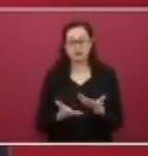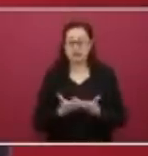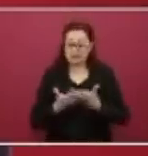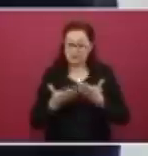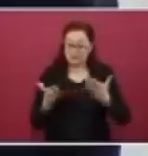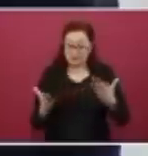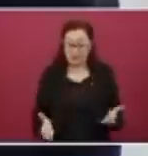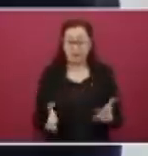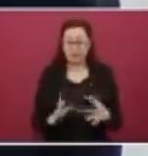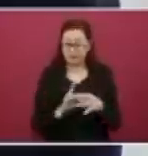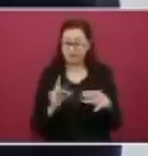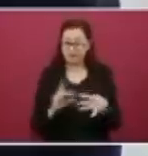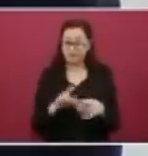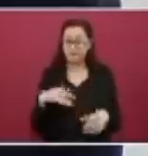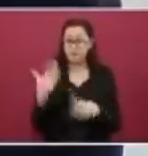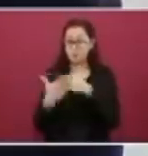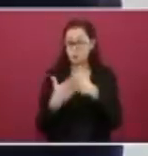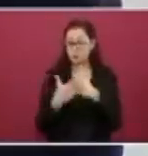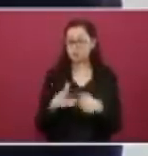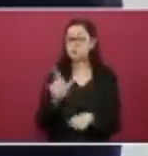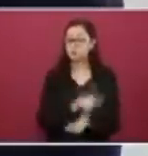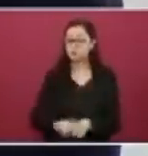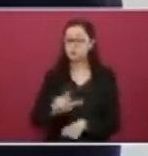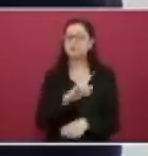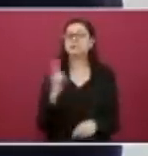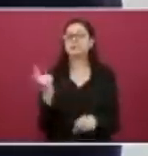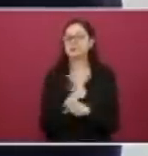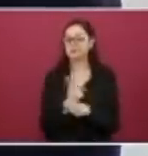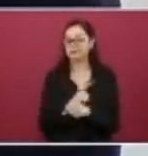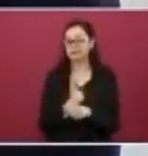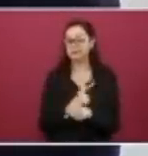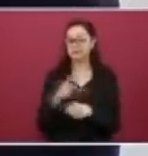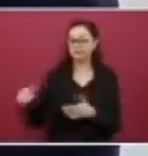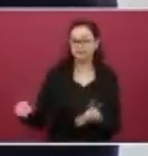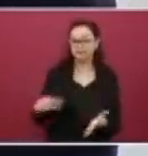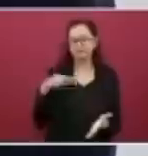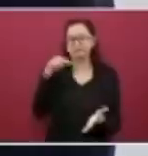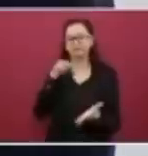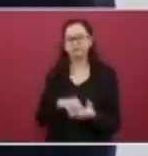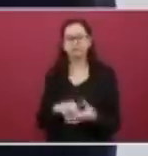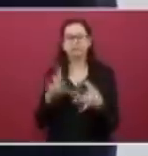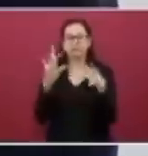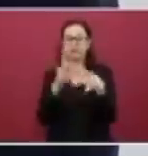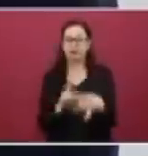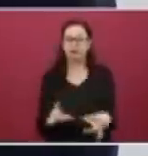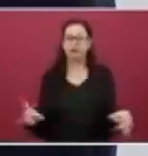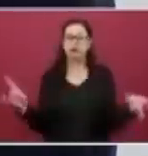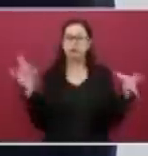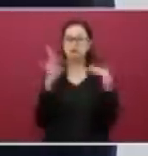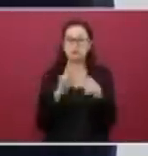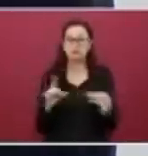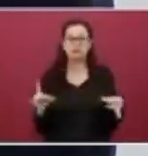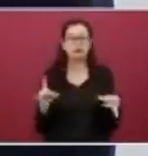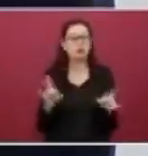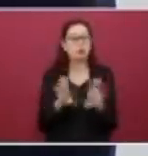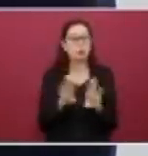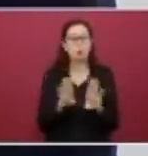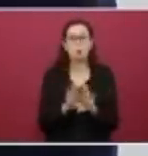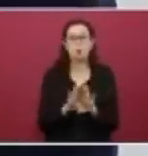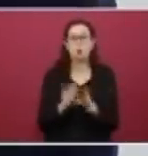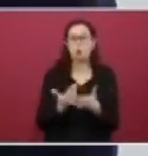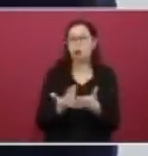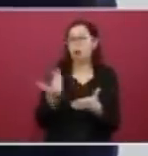exponer a ustedes como se llevó a cabo esta política de saqueo de pillaje de